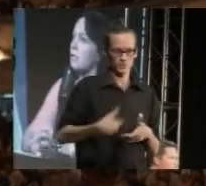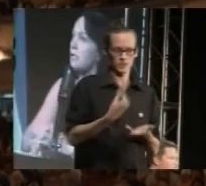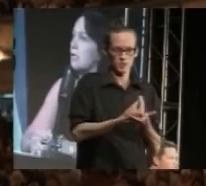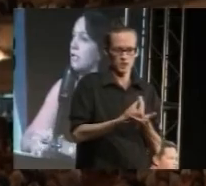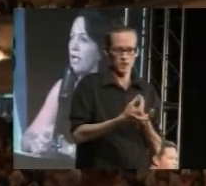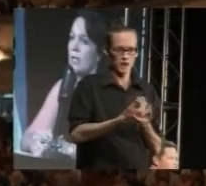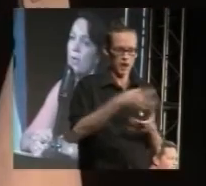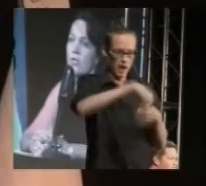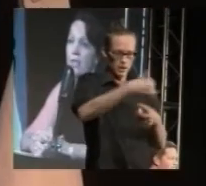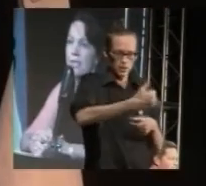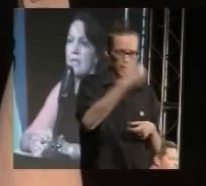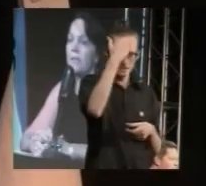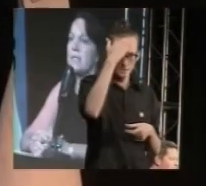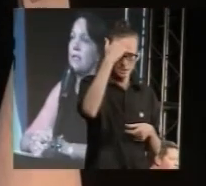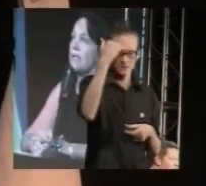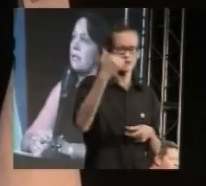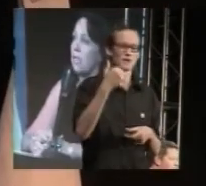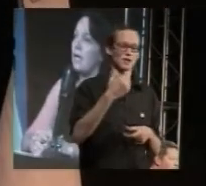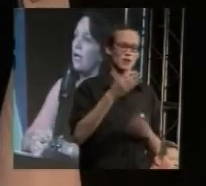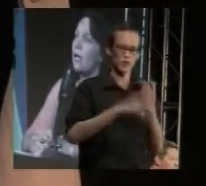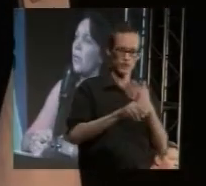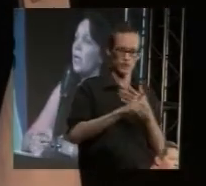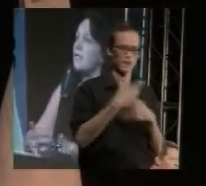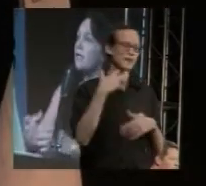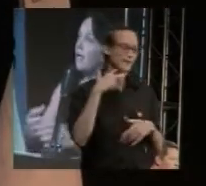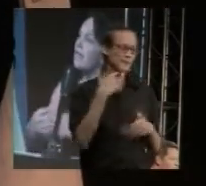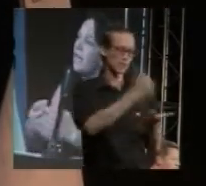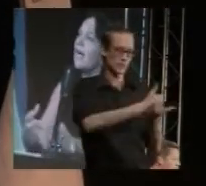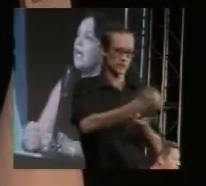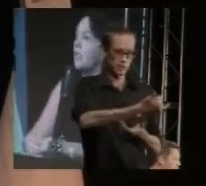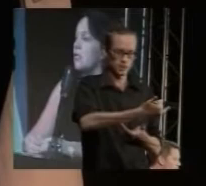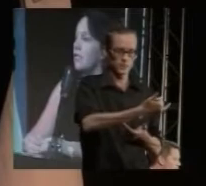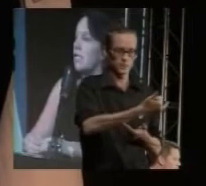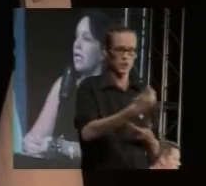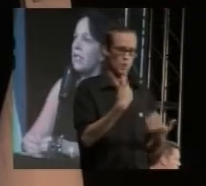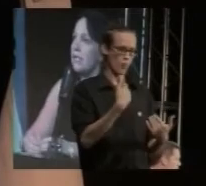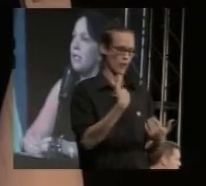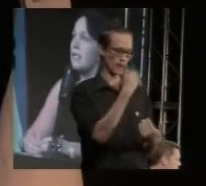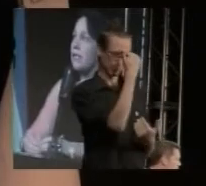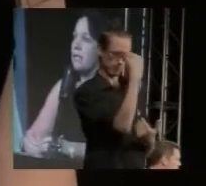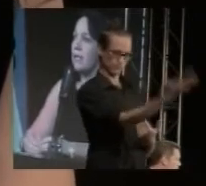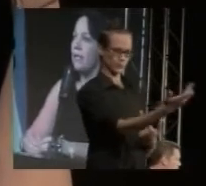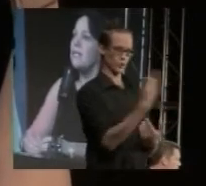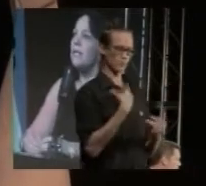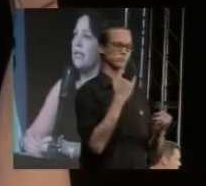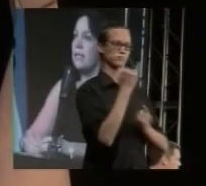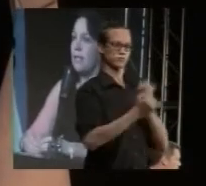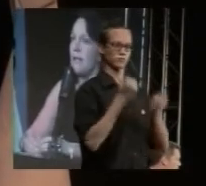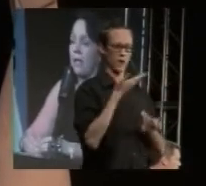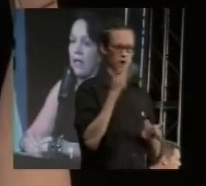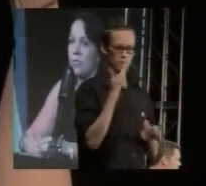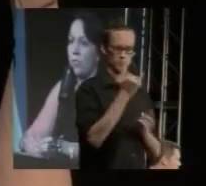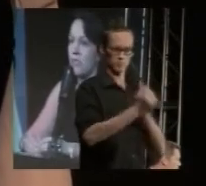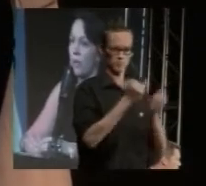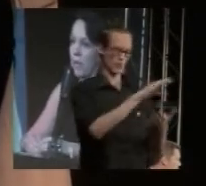con 15 concejales, de los cuales hoy 13 están presentes, puedan, de cara a ellos, el señor Intendente dirigirse